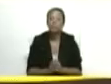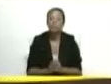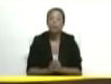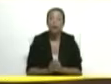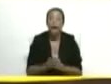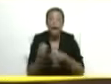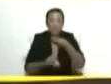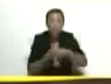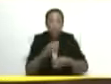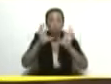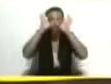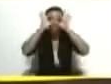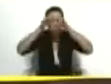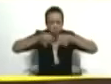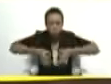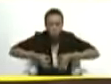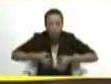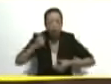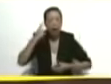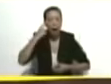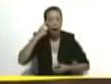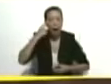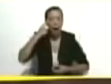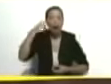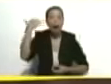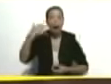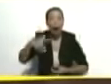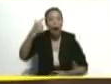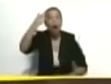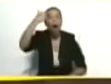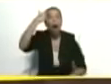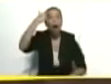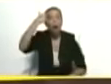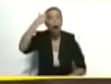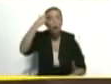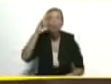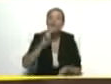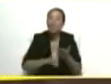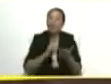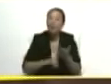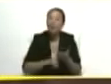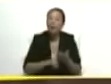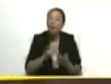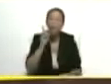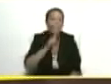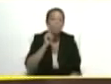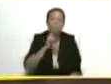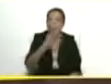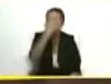hacer estas reflexiones y que retumben sus paredes con nuestras verdades.